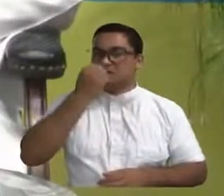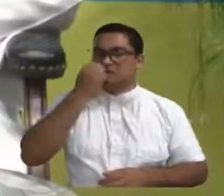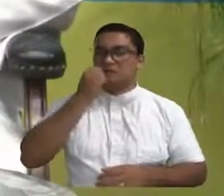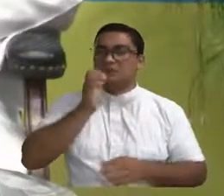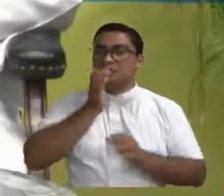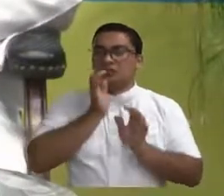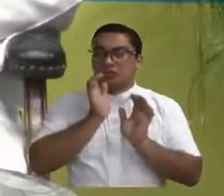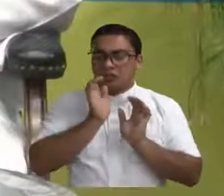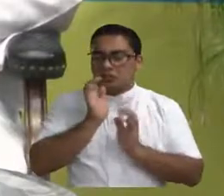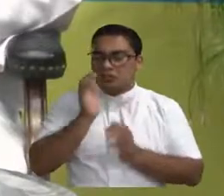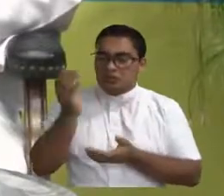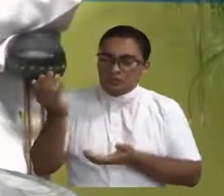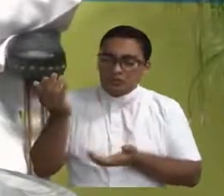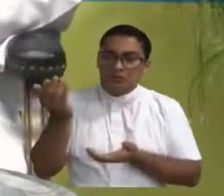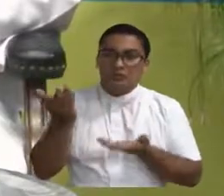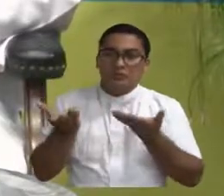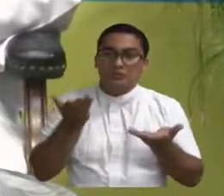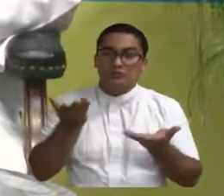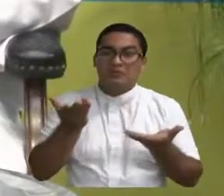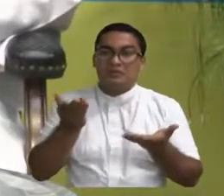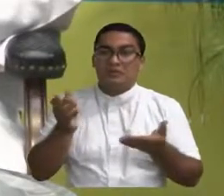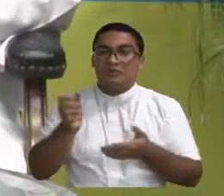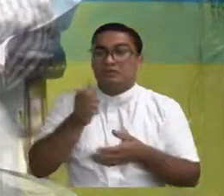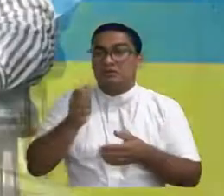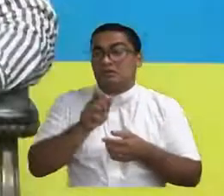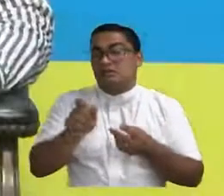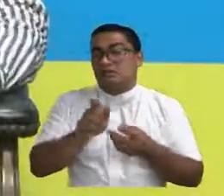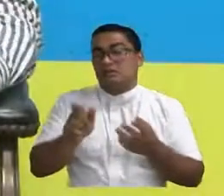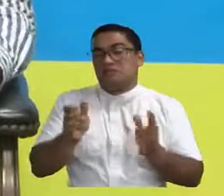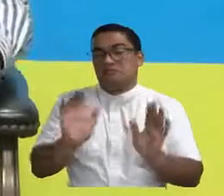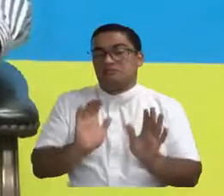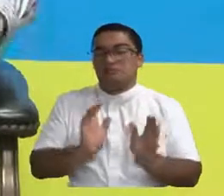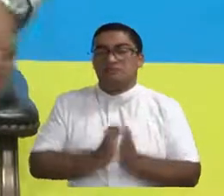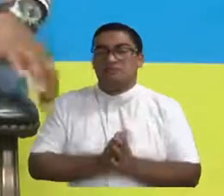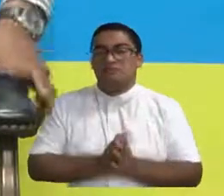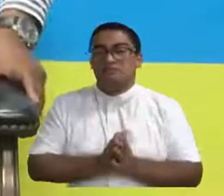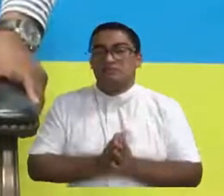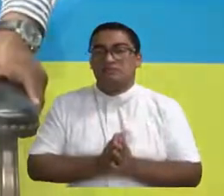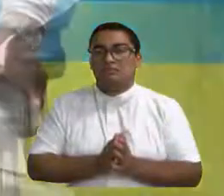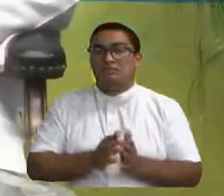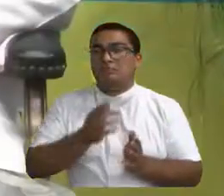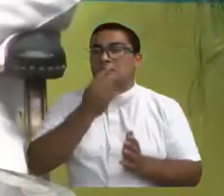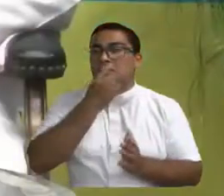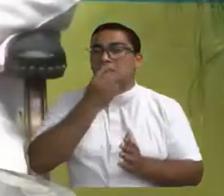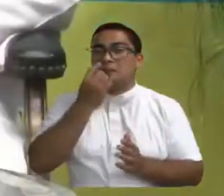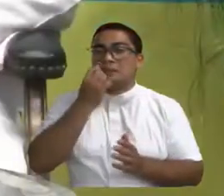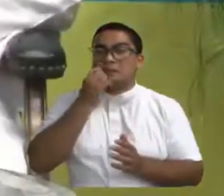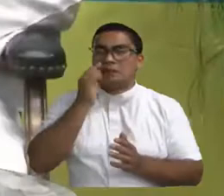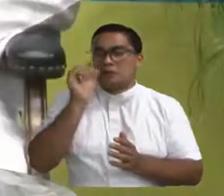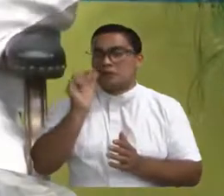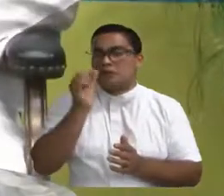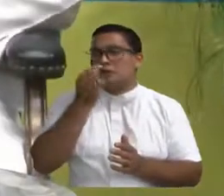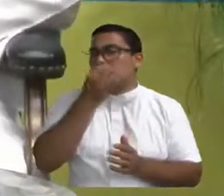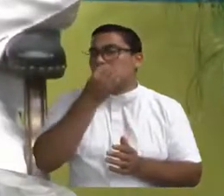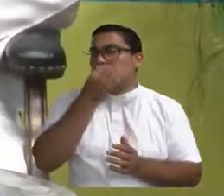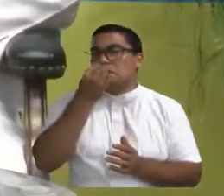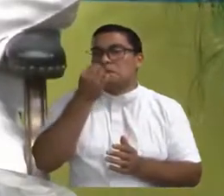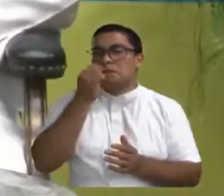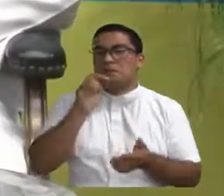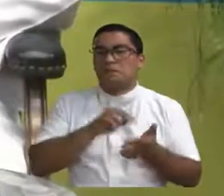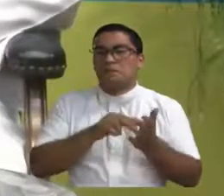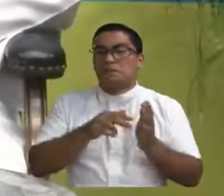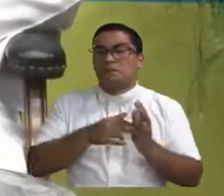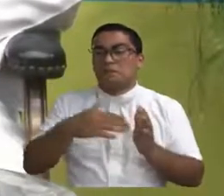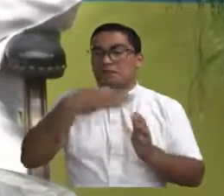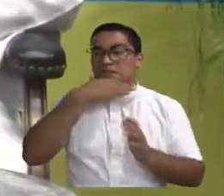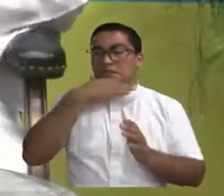más pequeños, por ejemplo, todos estos niños menores de 6 meses, porque la fosa nasal es un poco más pequeña y eso sí nos está dificultando